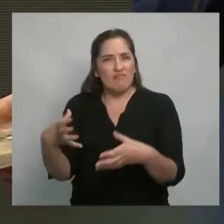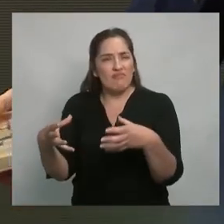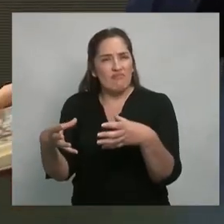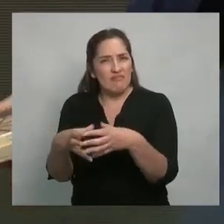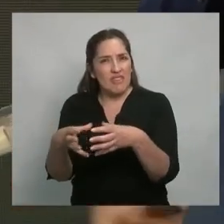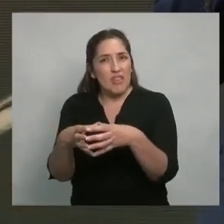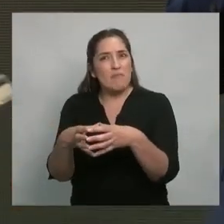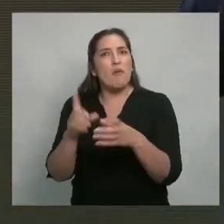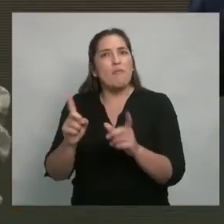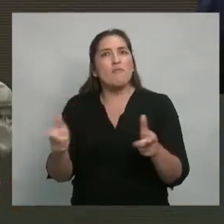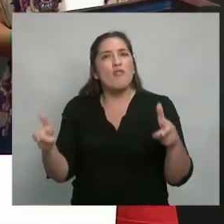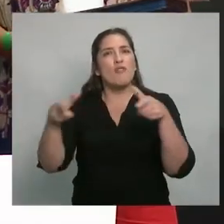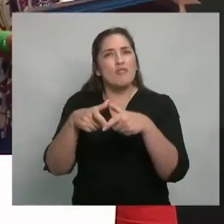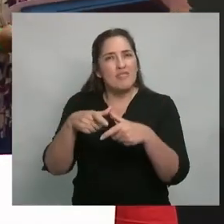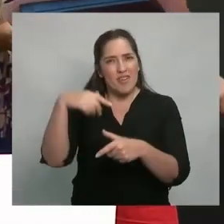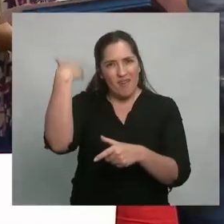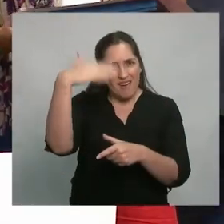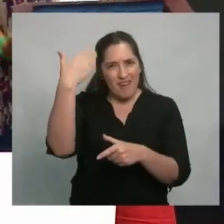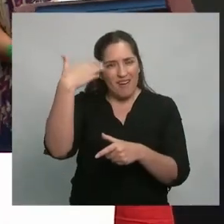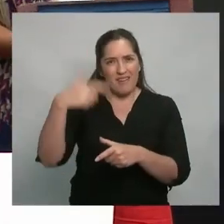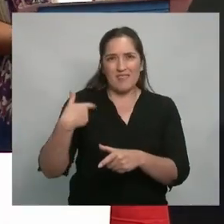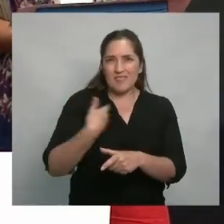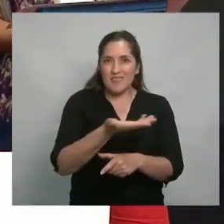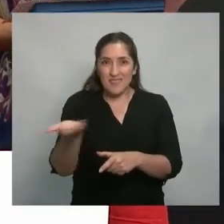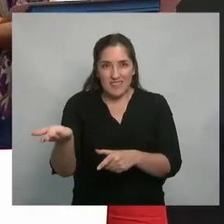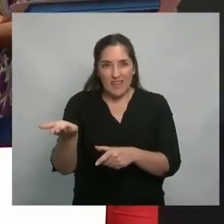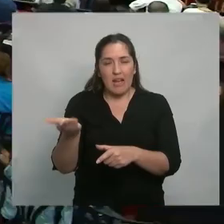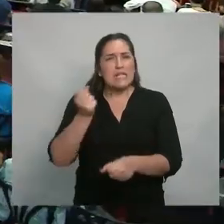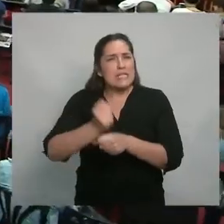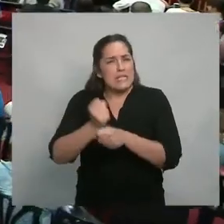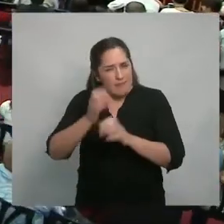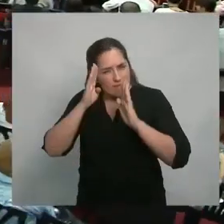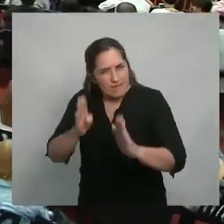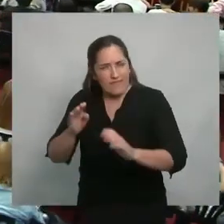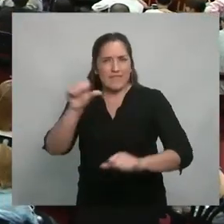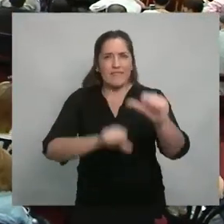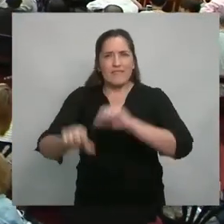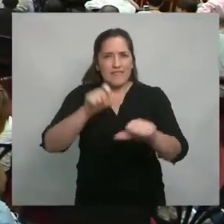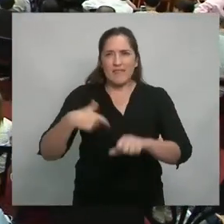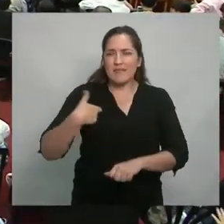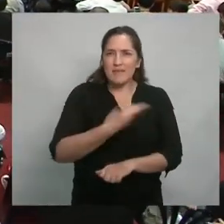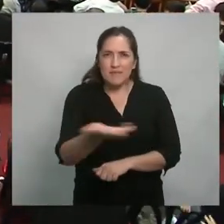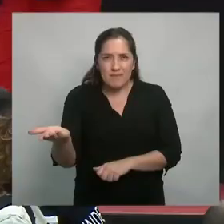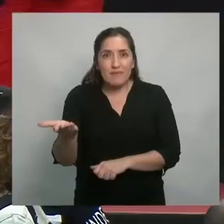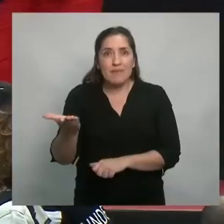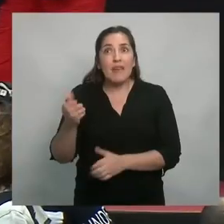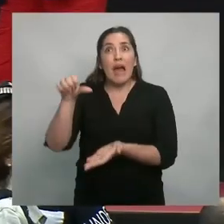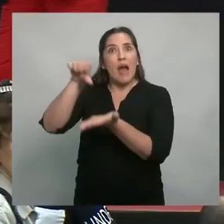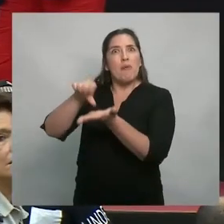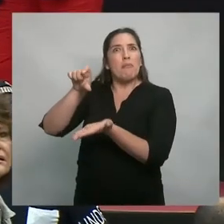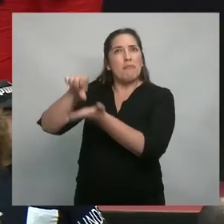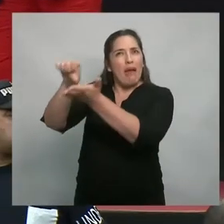del Consejo Árabe de Ciencias Sociales. Hacer ciencias sociales, como nos decía Sedney, en los países